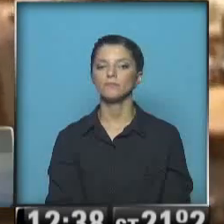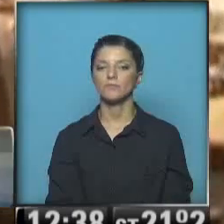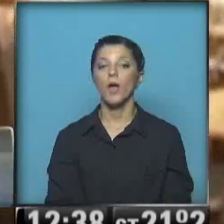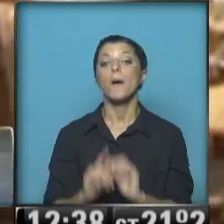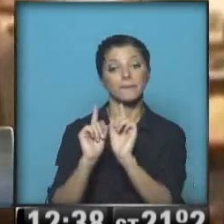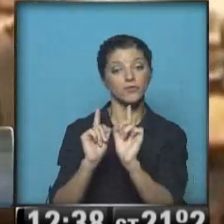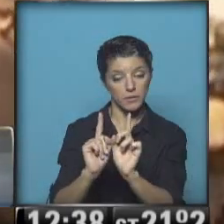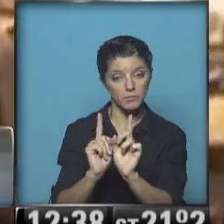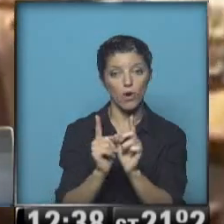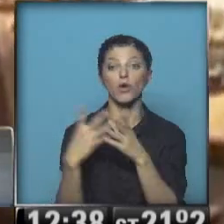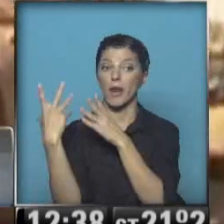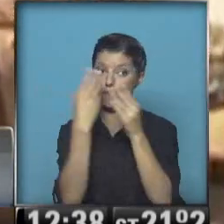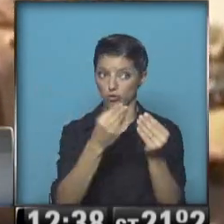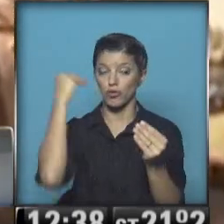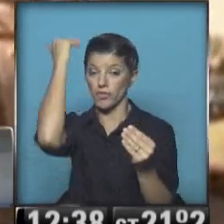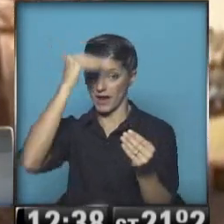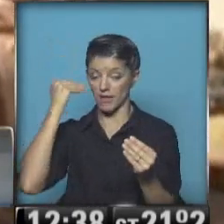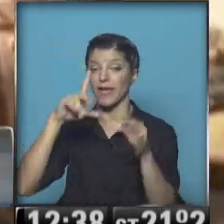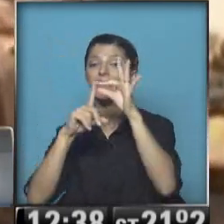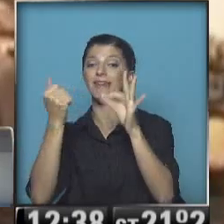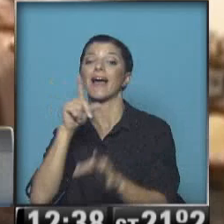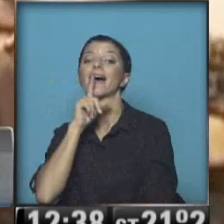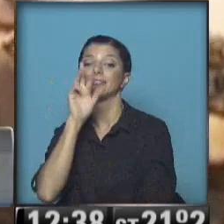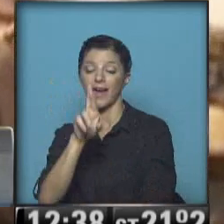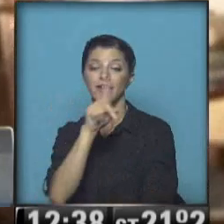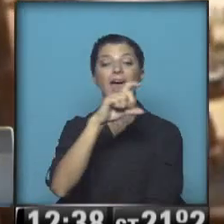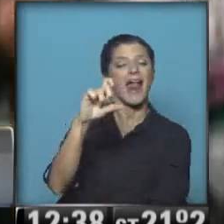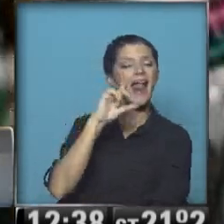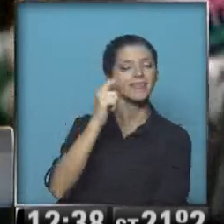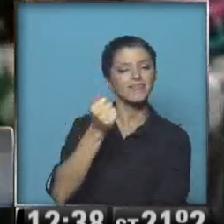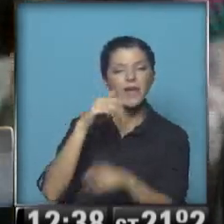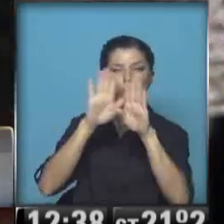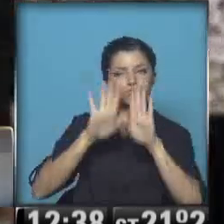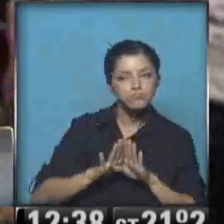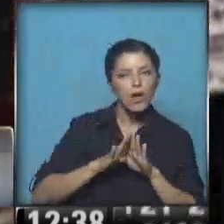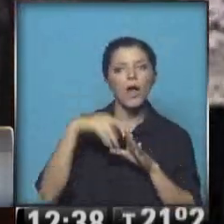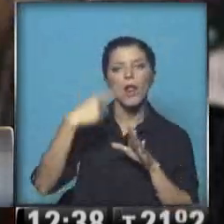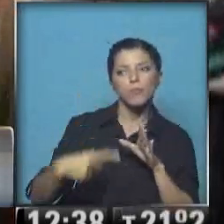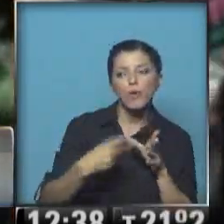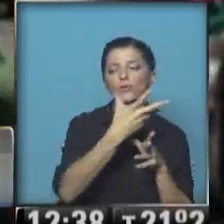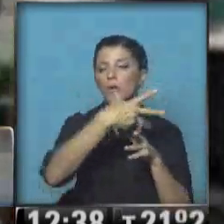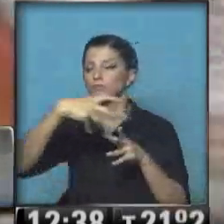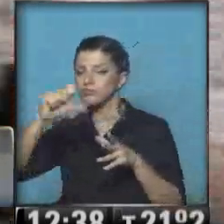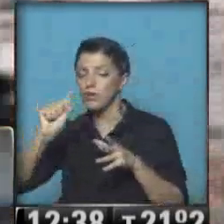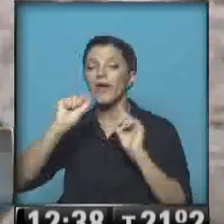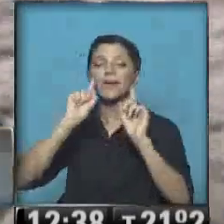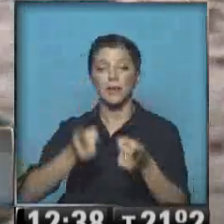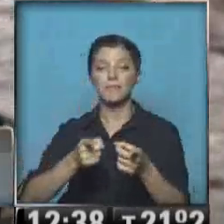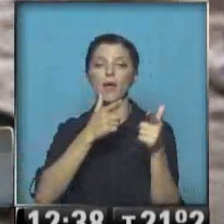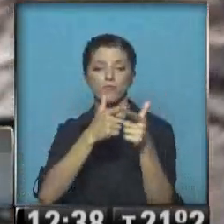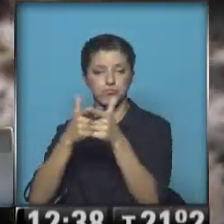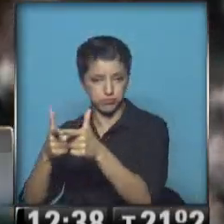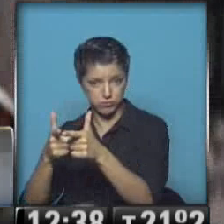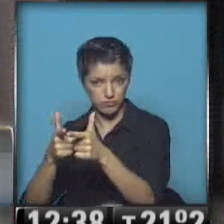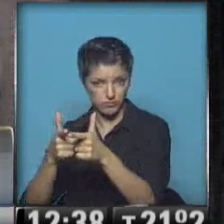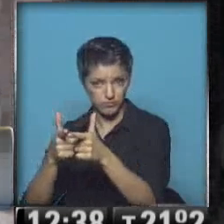con apoyo logístico de Arabia Saudita y Qatar la Cia habría coordinado el traslado de mercenarios libios y de parte del nutrido Arsenal acumulado